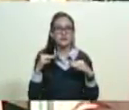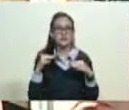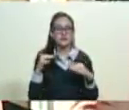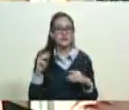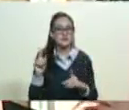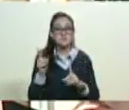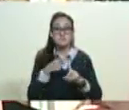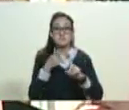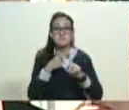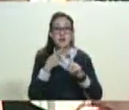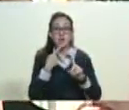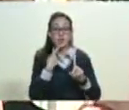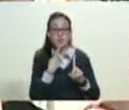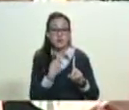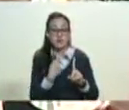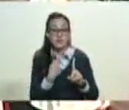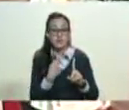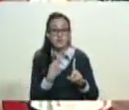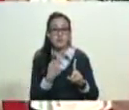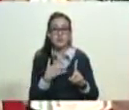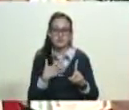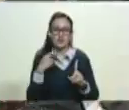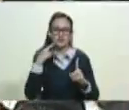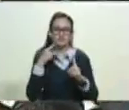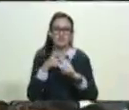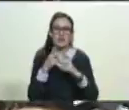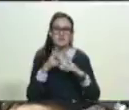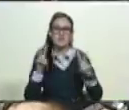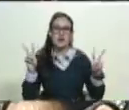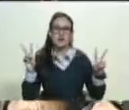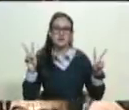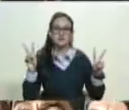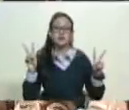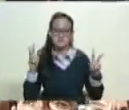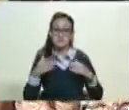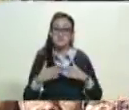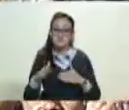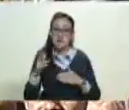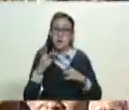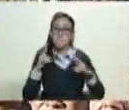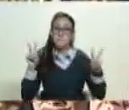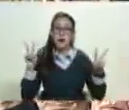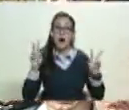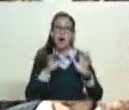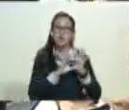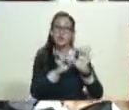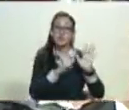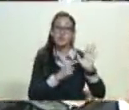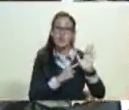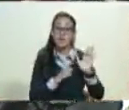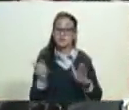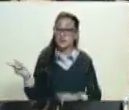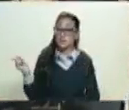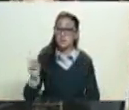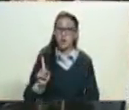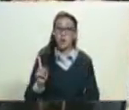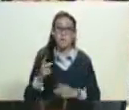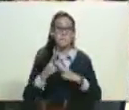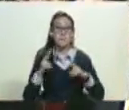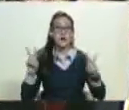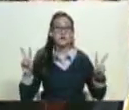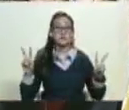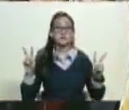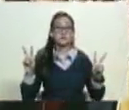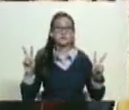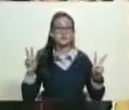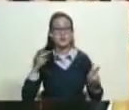Lo primero que dijo fue: queremos paz. Y se hizo la paz con la constituyente, llegó inmediatamente la paz.